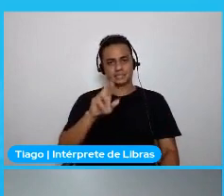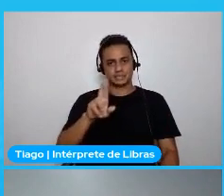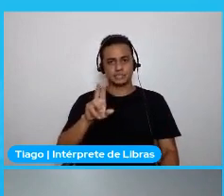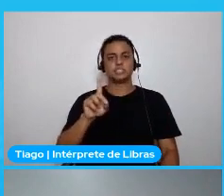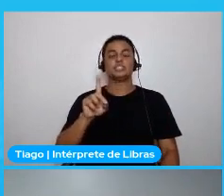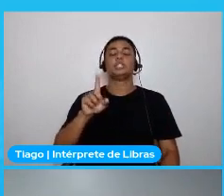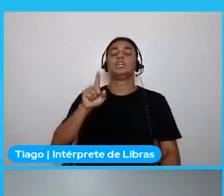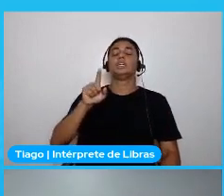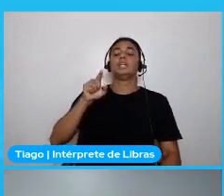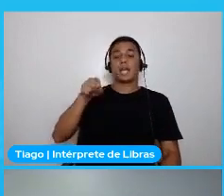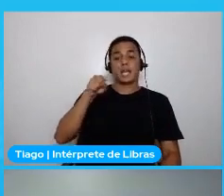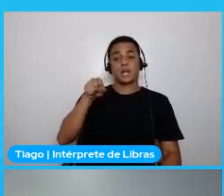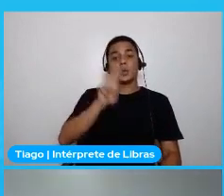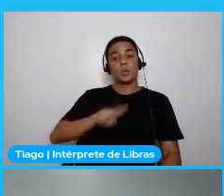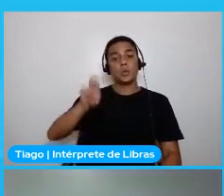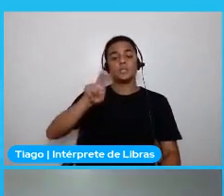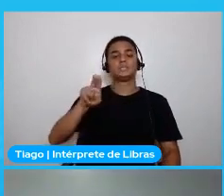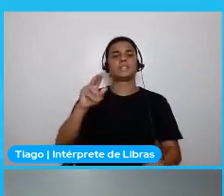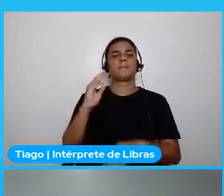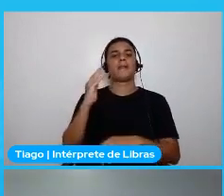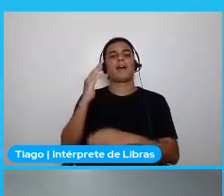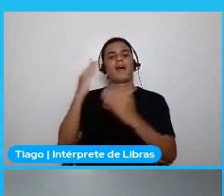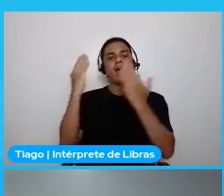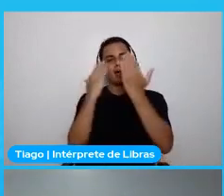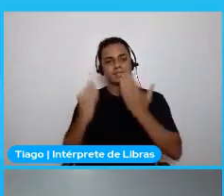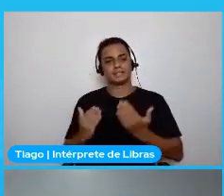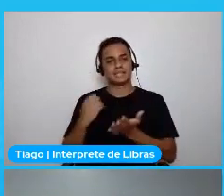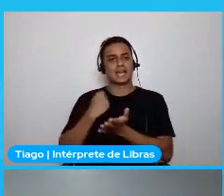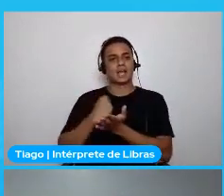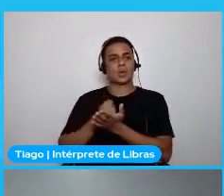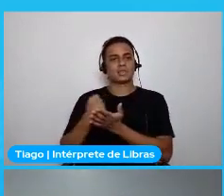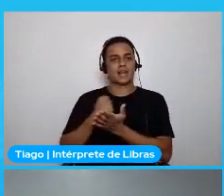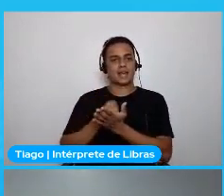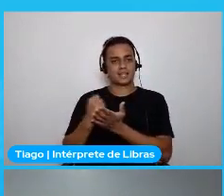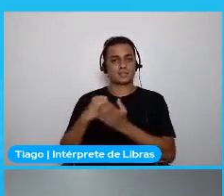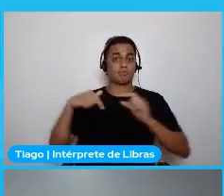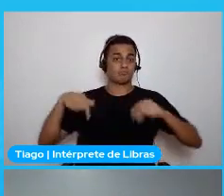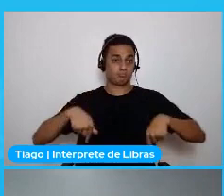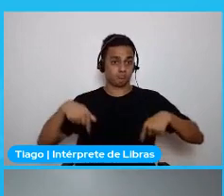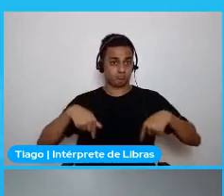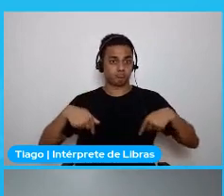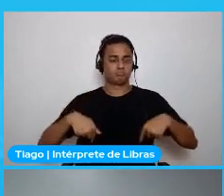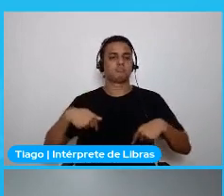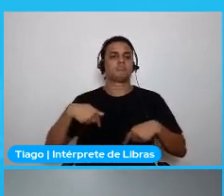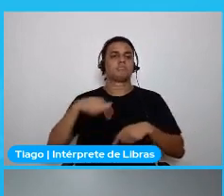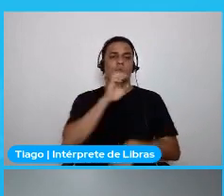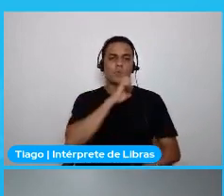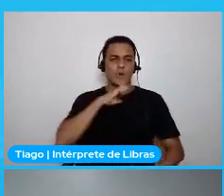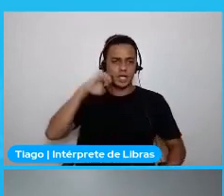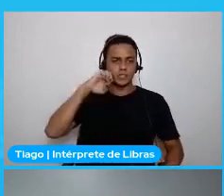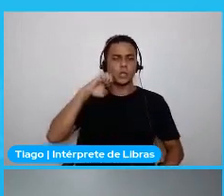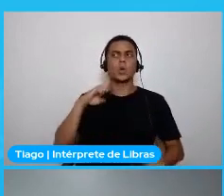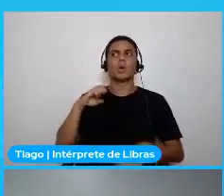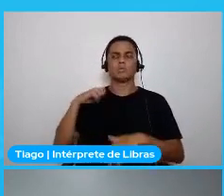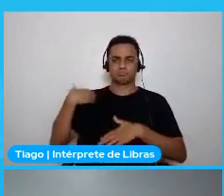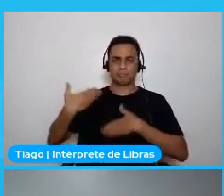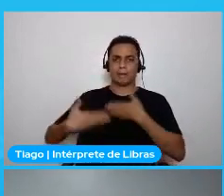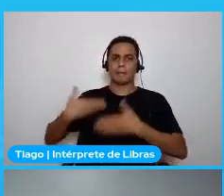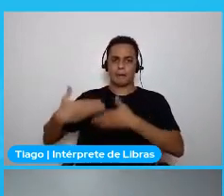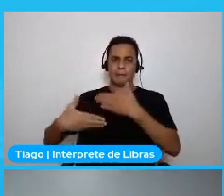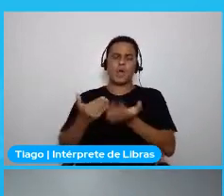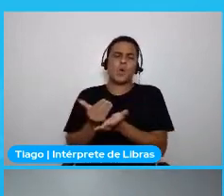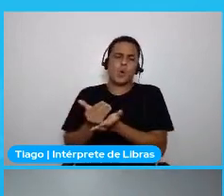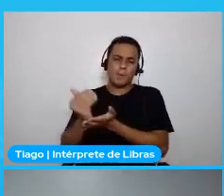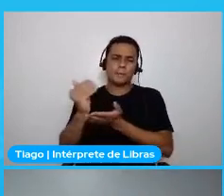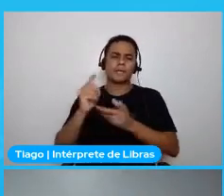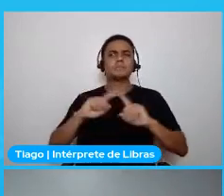para analizar contratos, ¿no? Que ya aquí en Ecuador se está implementando, todavía estamos en una fase muy inicial, pero ya